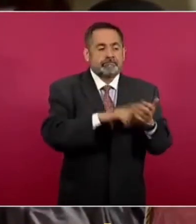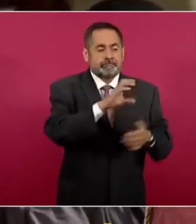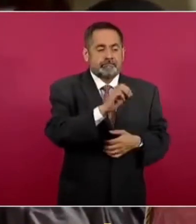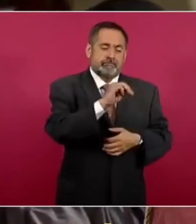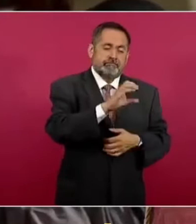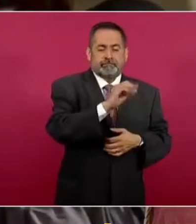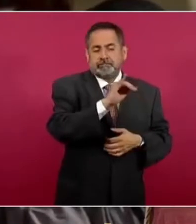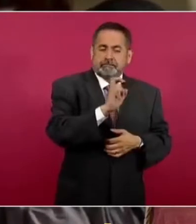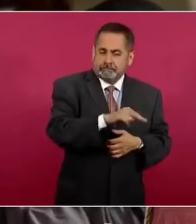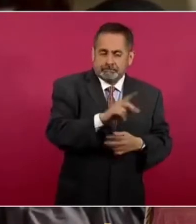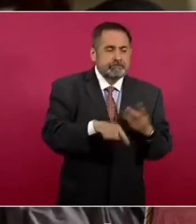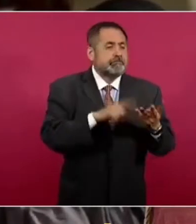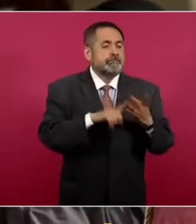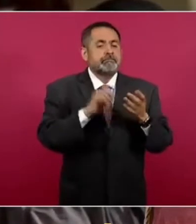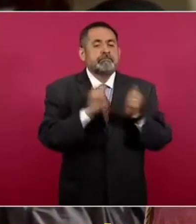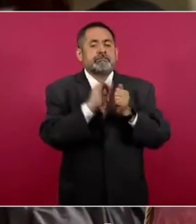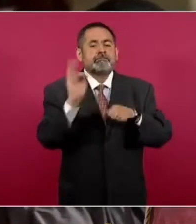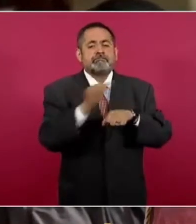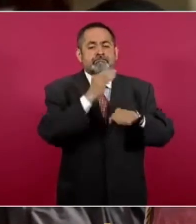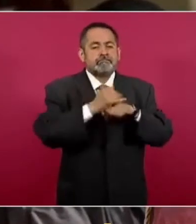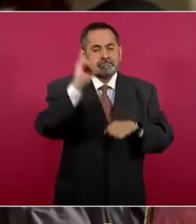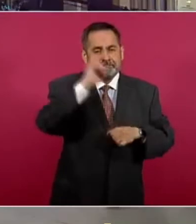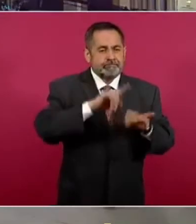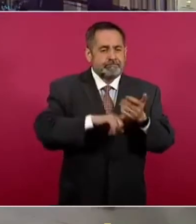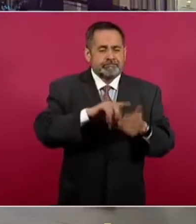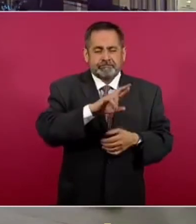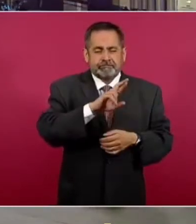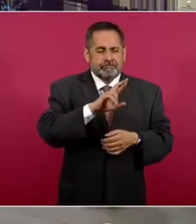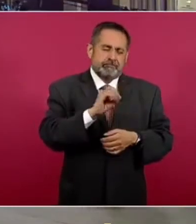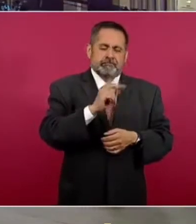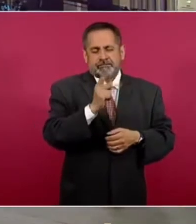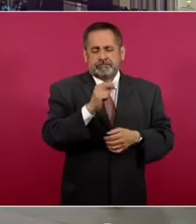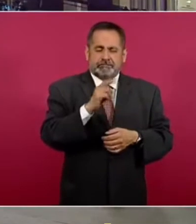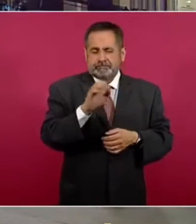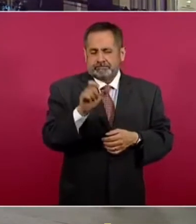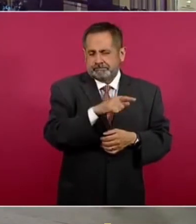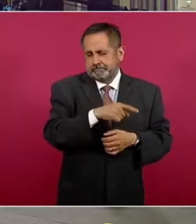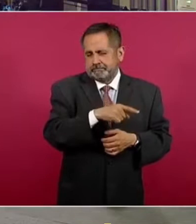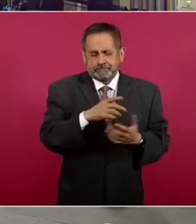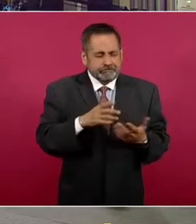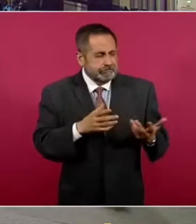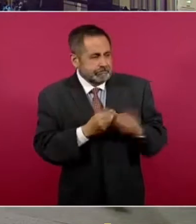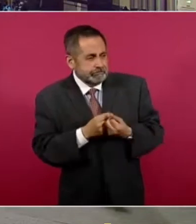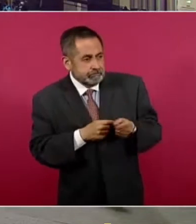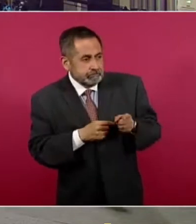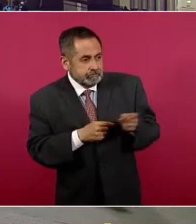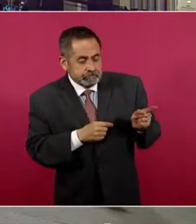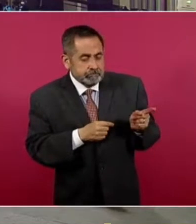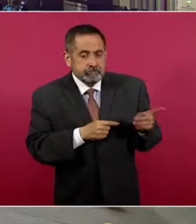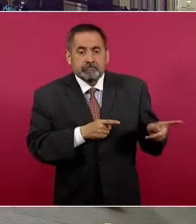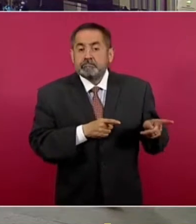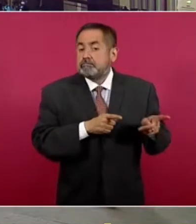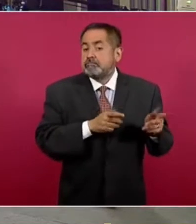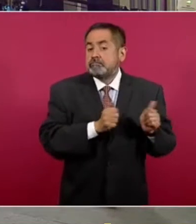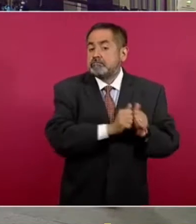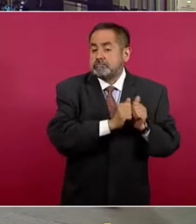CONCAMIN, y la Confederación Patronal de la República Mexicana, Coparmex. Estos últimos son asiduos sobre